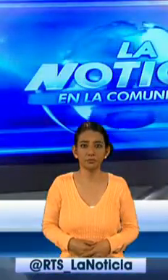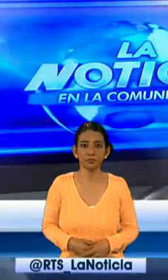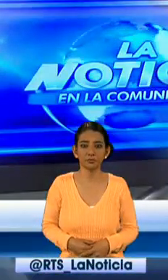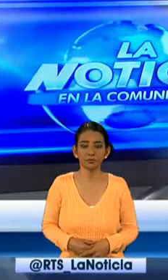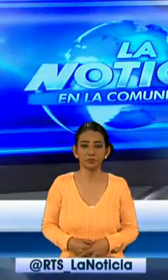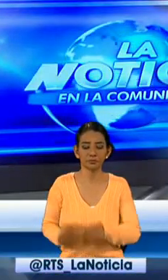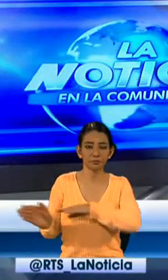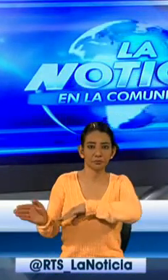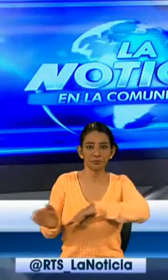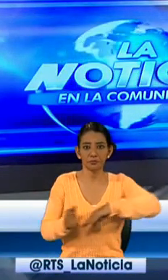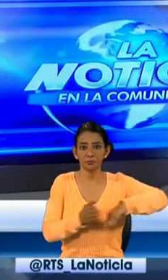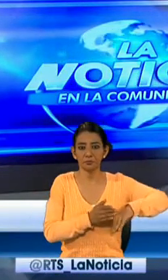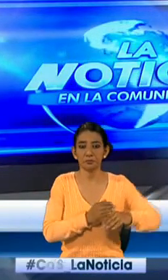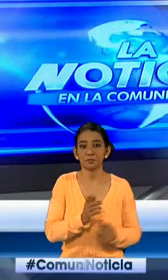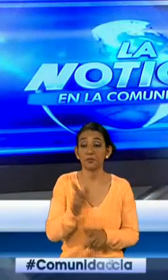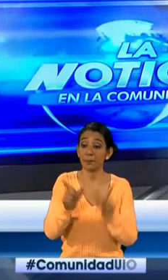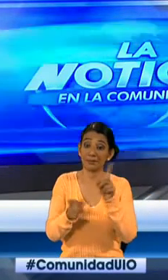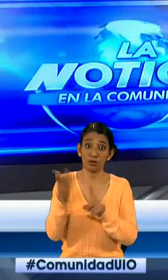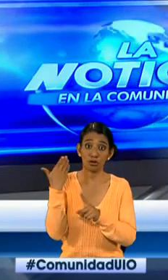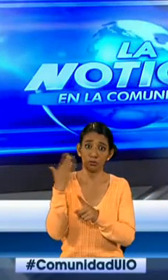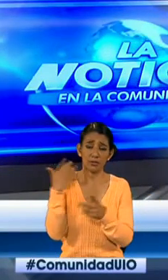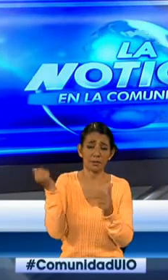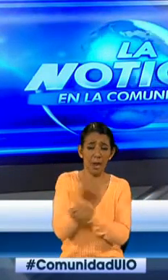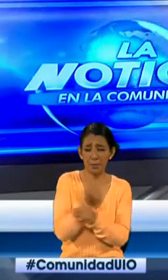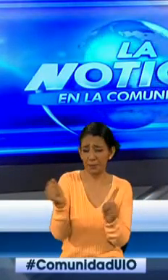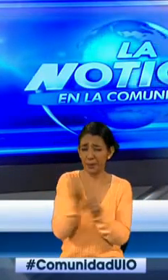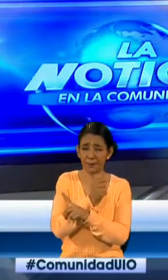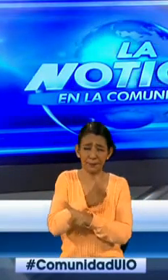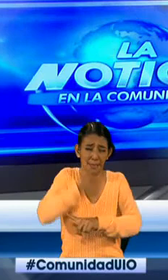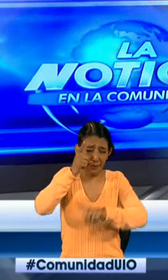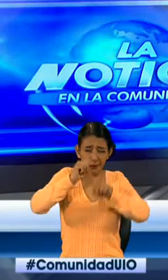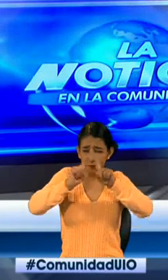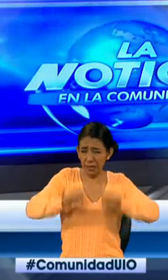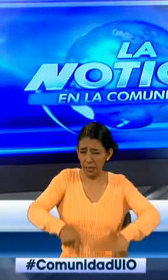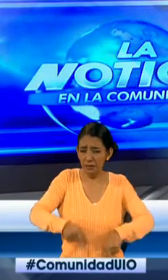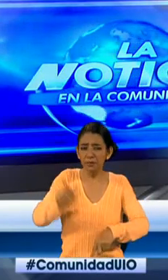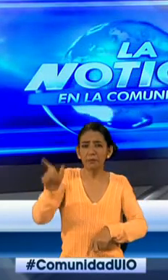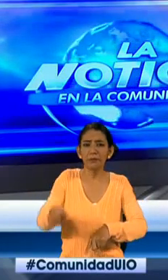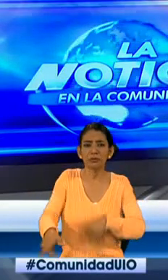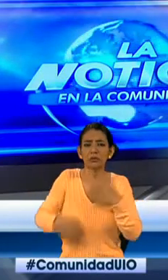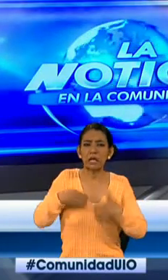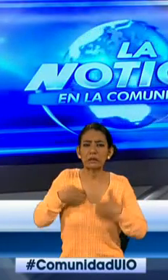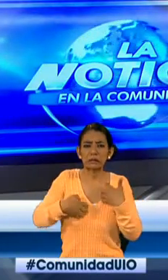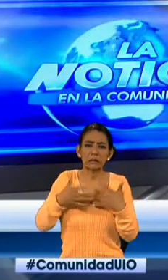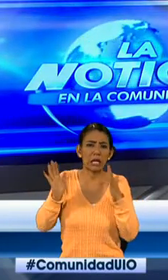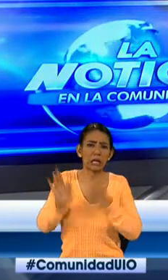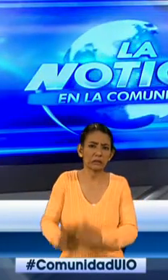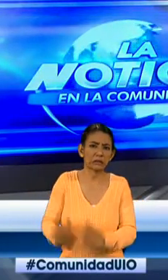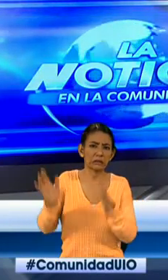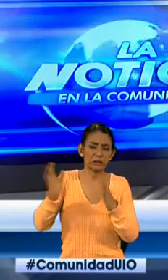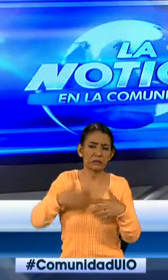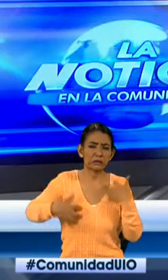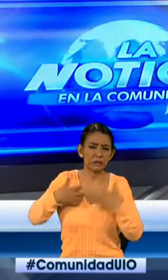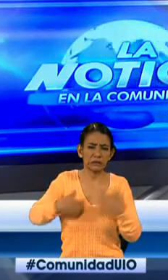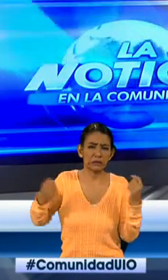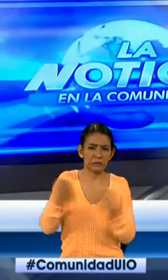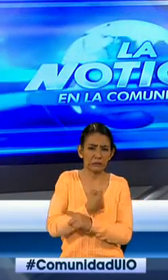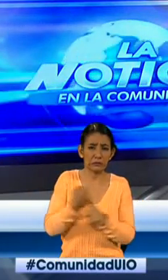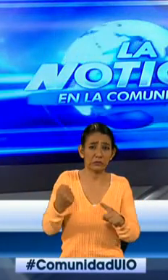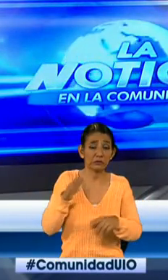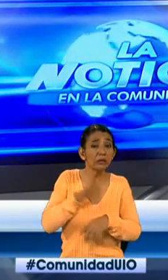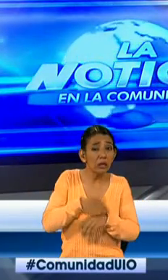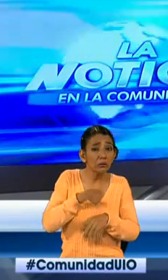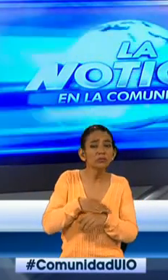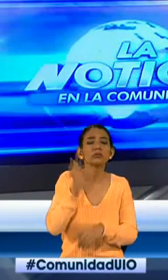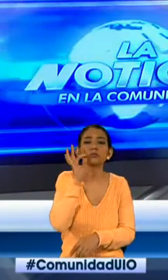Las últimas agresiones registradas revelan una actitud violenta en algunos ciudadanos. Según los expertos, las acciones violentas se deben al consumo desenfrenado